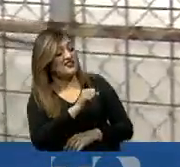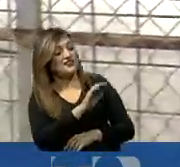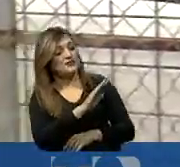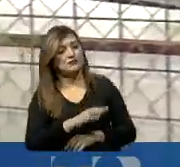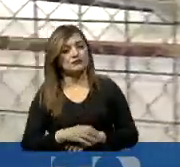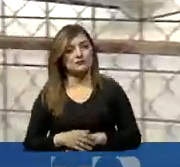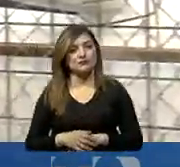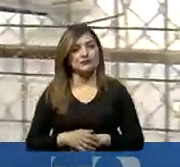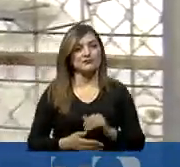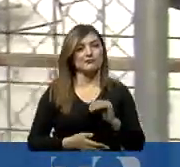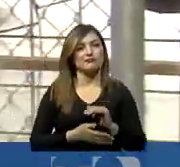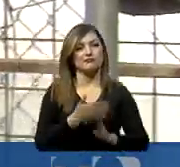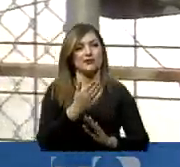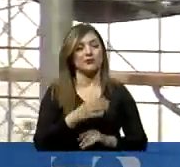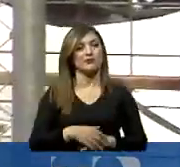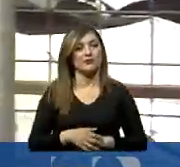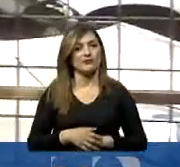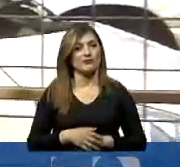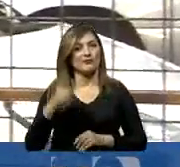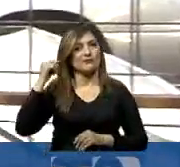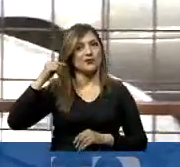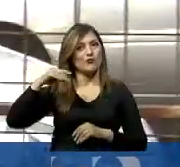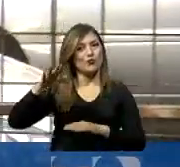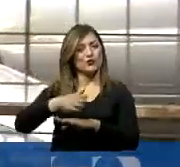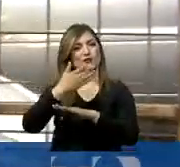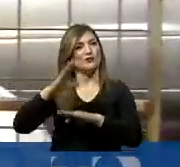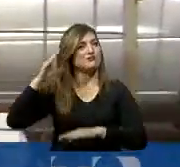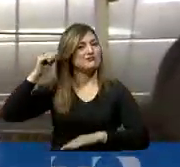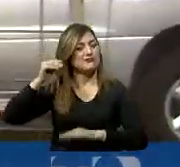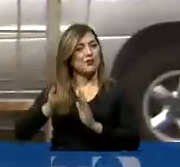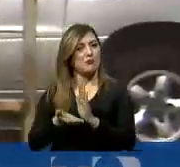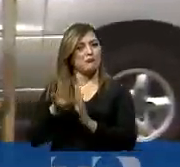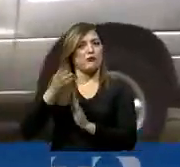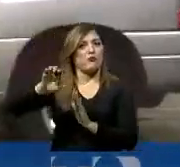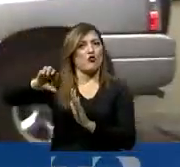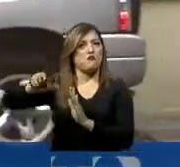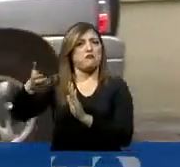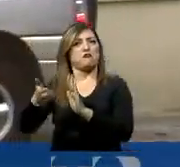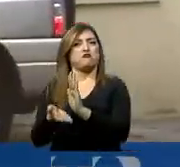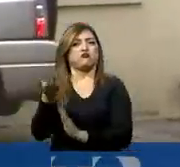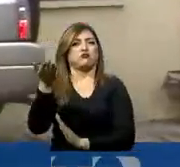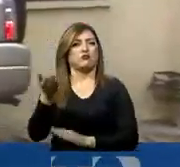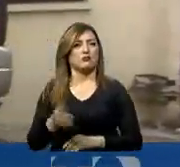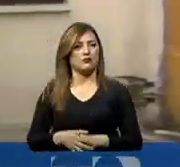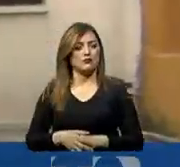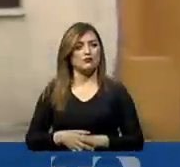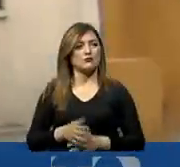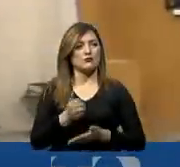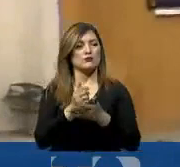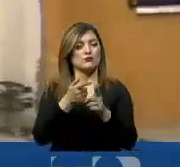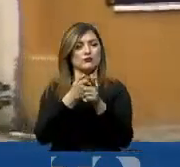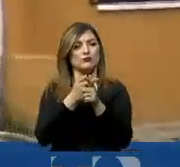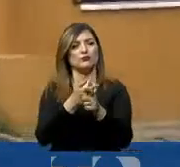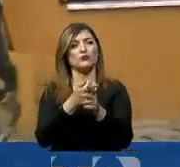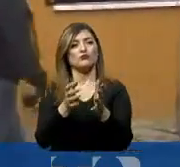momento, pero ustedes como pueden escuchar, eso continúa. Necesitamos de forma urgente que nos ayuden tomando las medidas